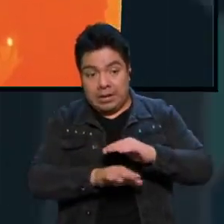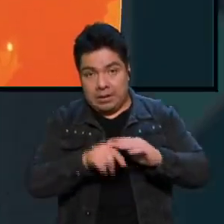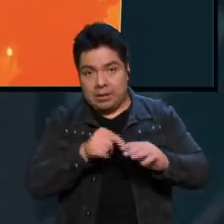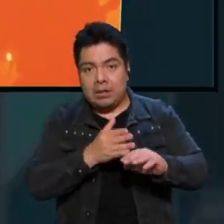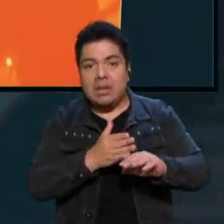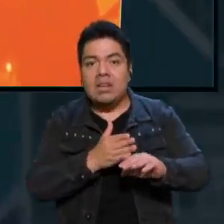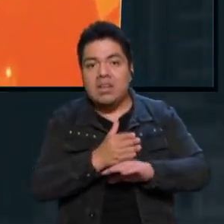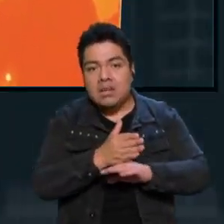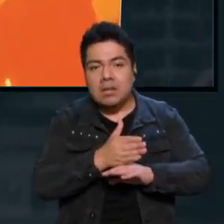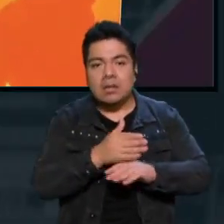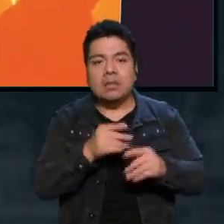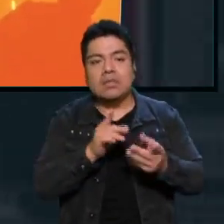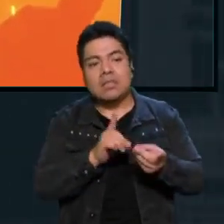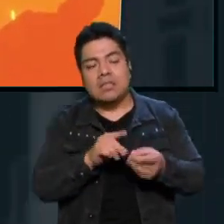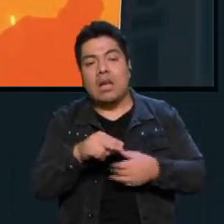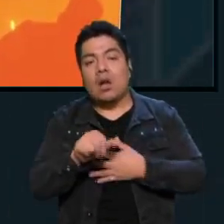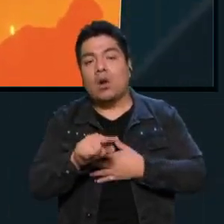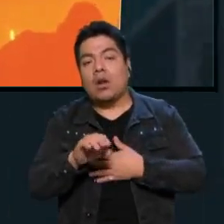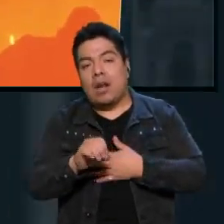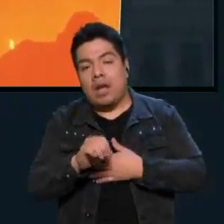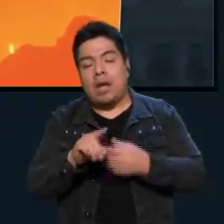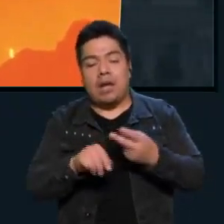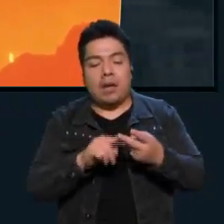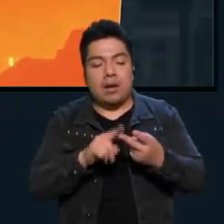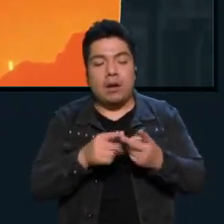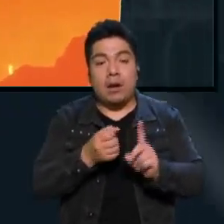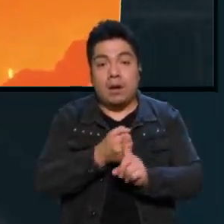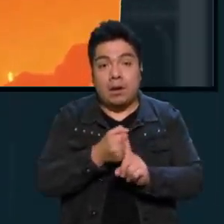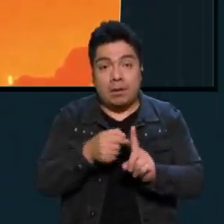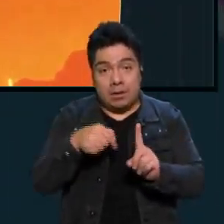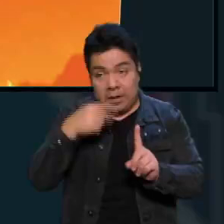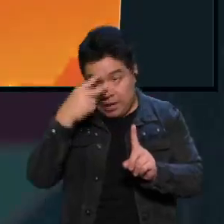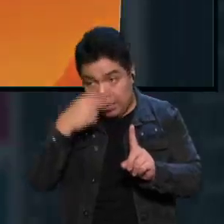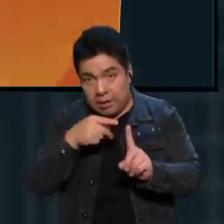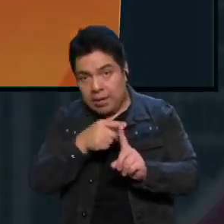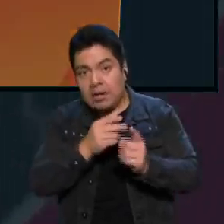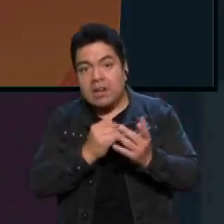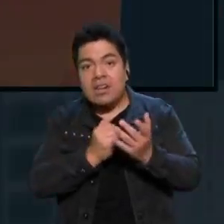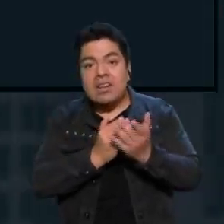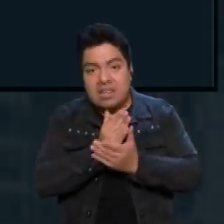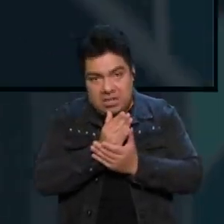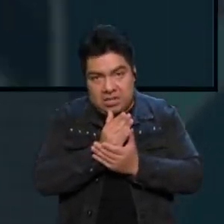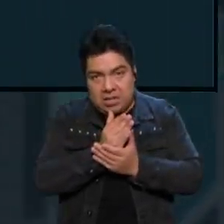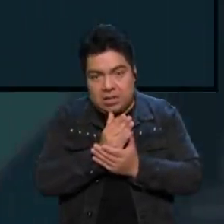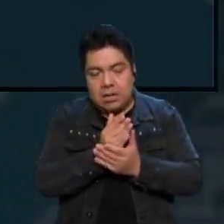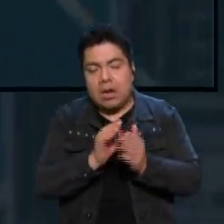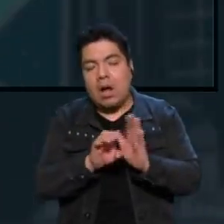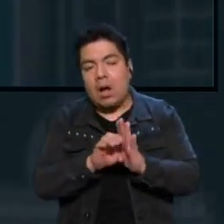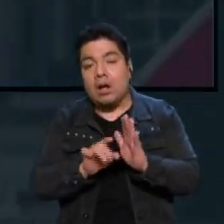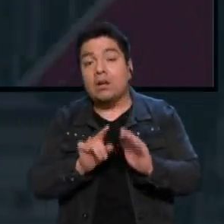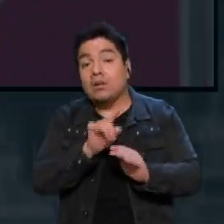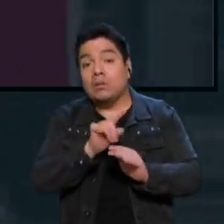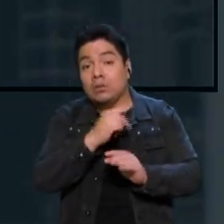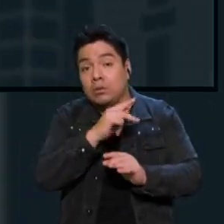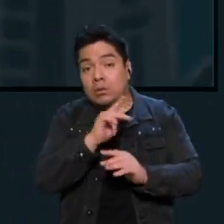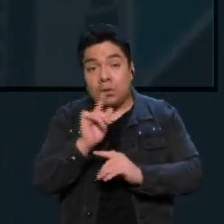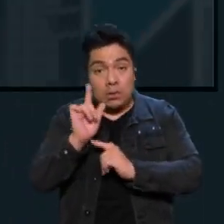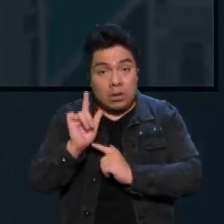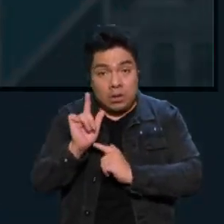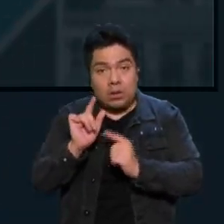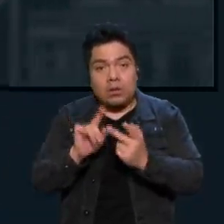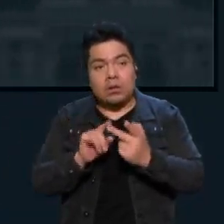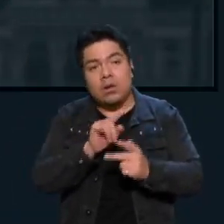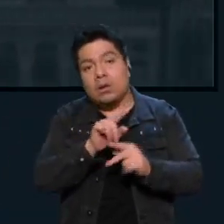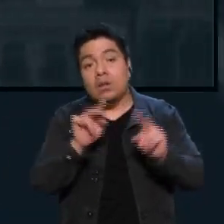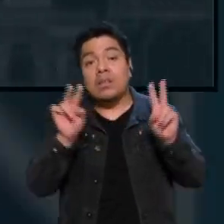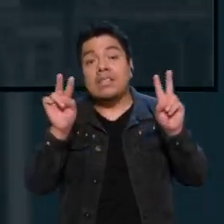combatir a los narcos o a la violencia que se da en México con con sus armas, con su armamento, con